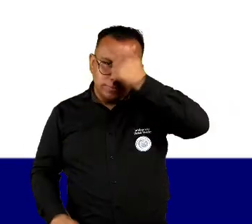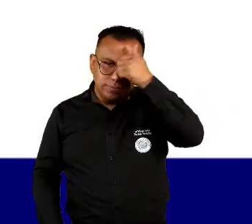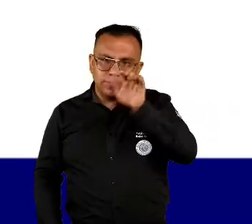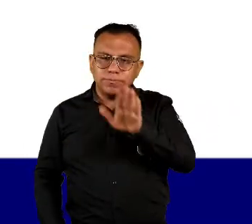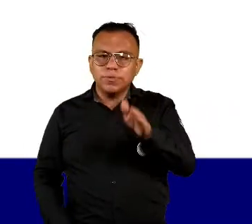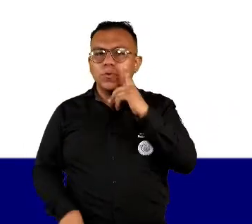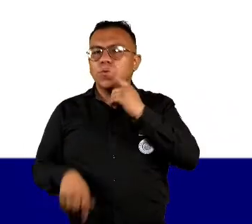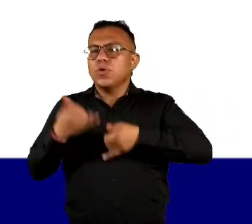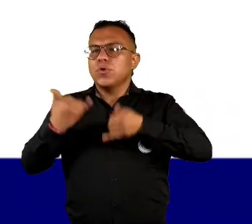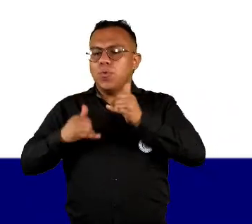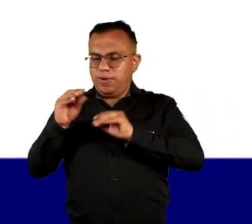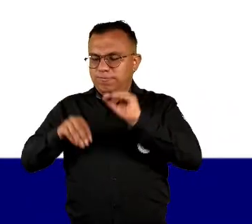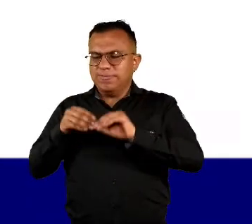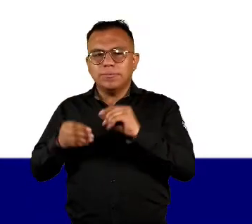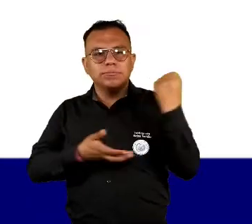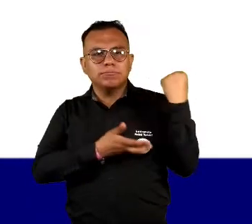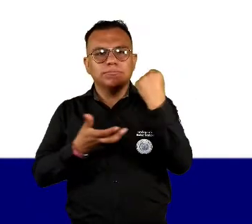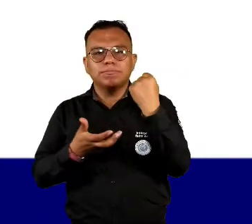hacer un videojuego